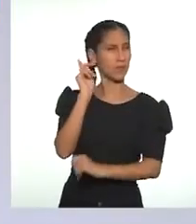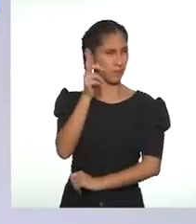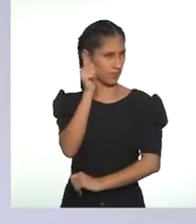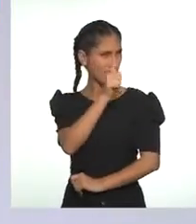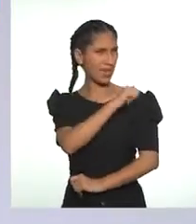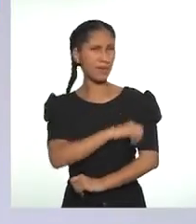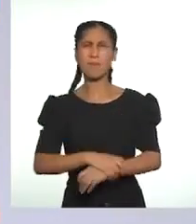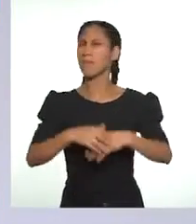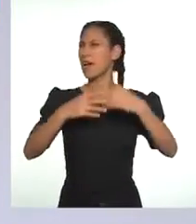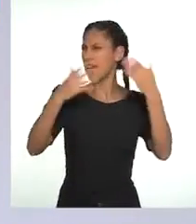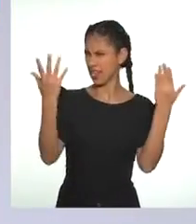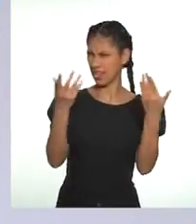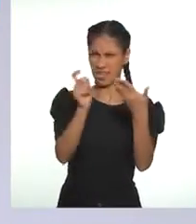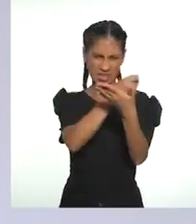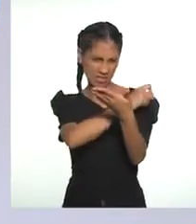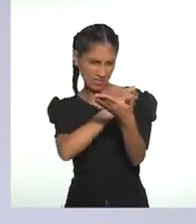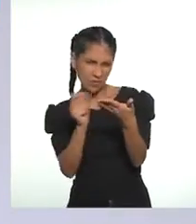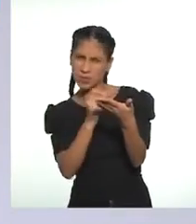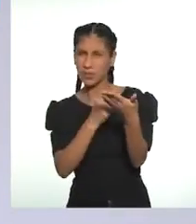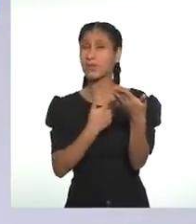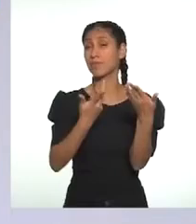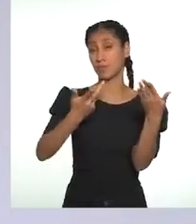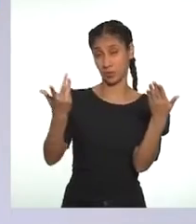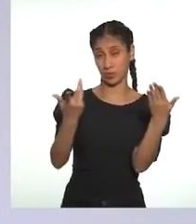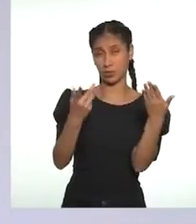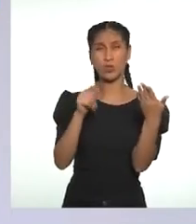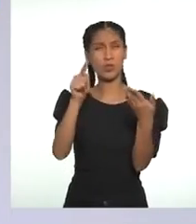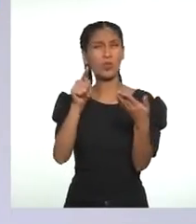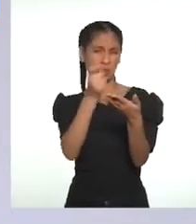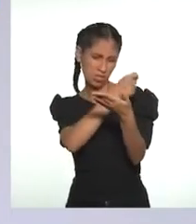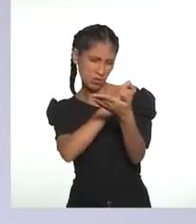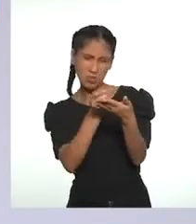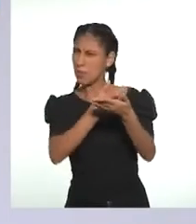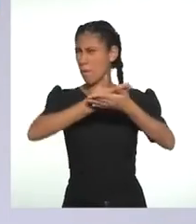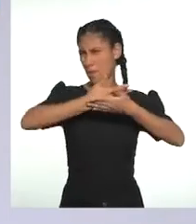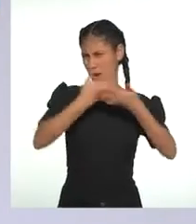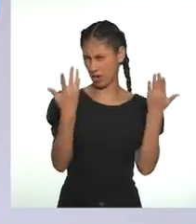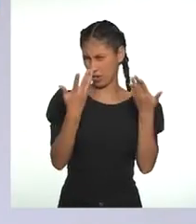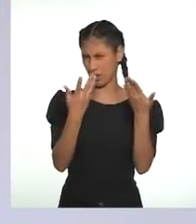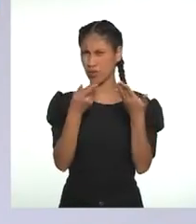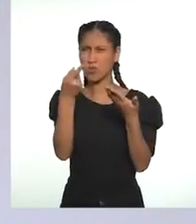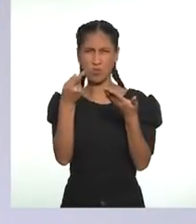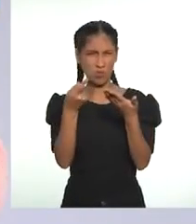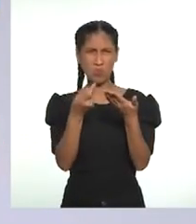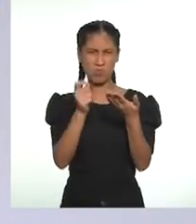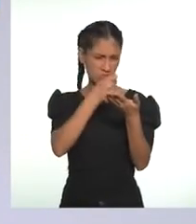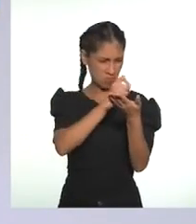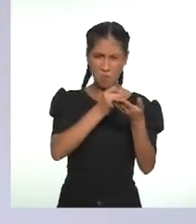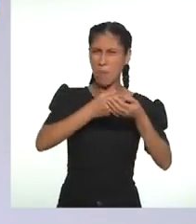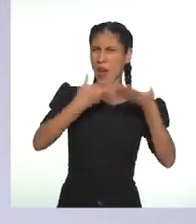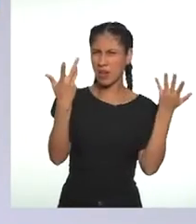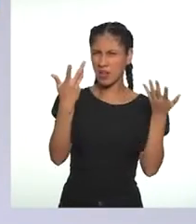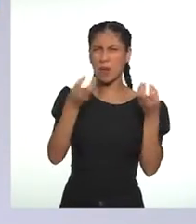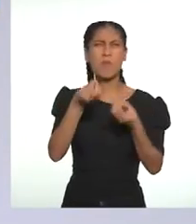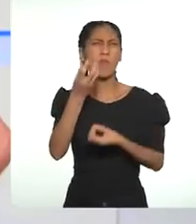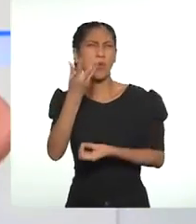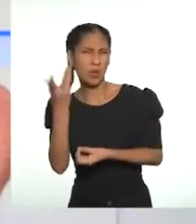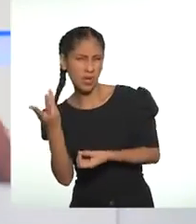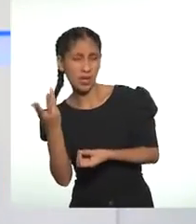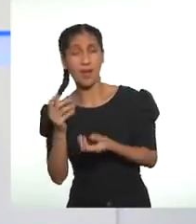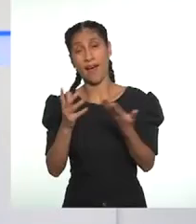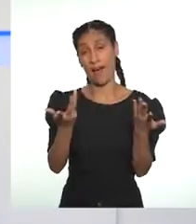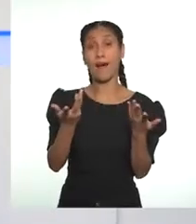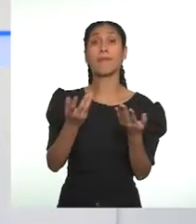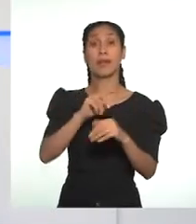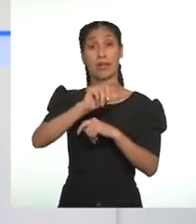familiares. Bien, ¿para qué escribiremos? Es decir, ¿cuál es el objetivo? ¿Qué es lo que se pretende conseguir?